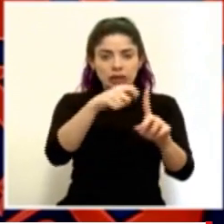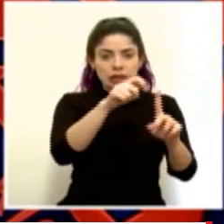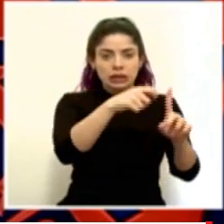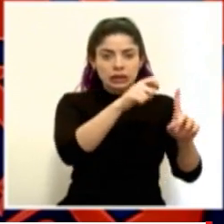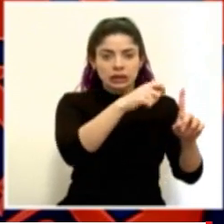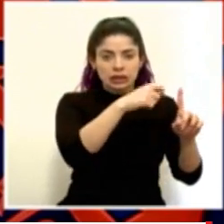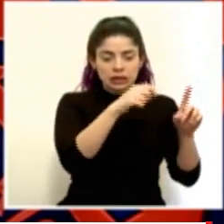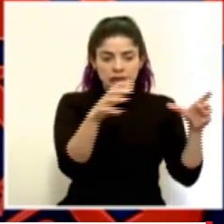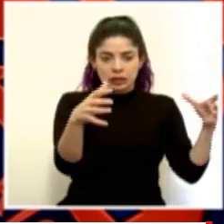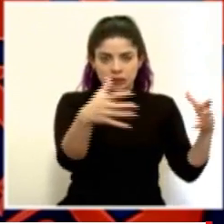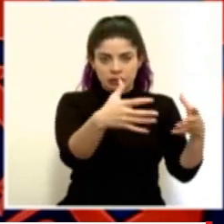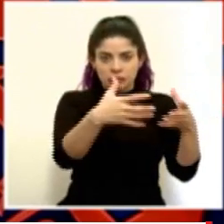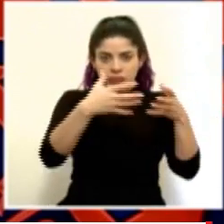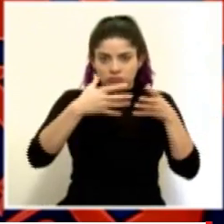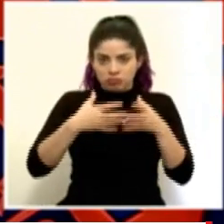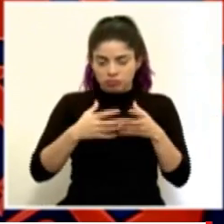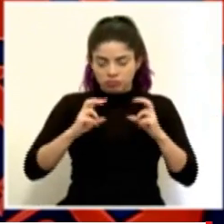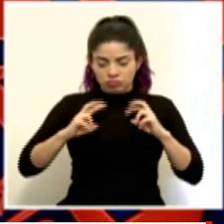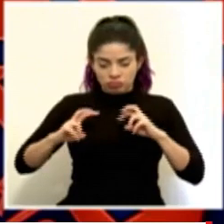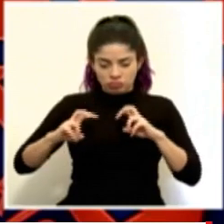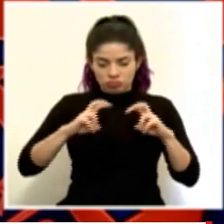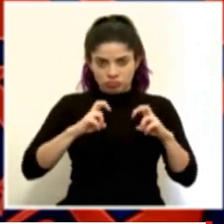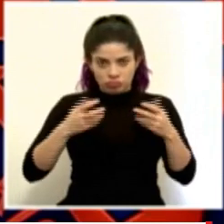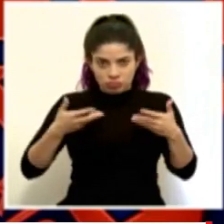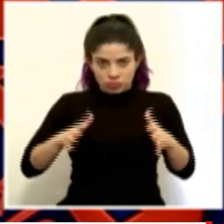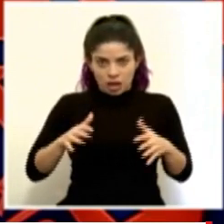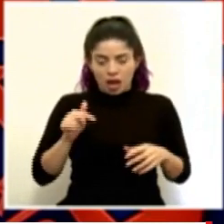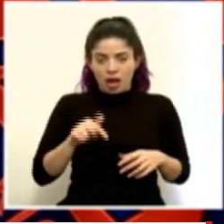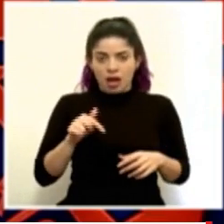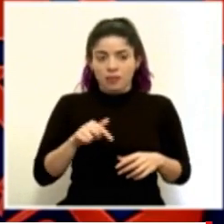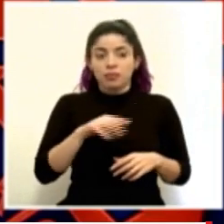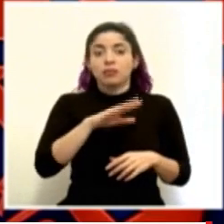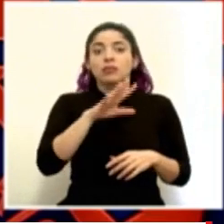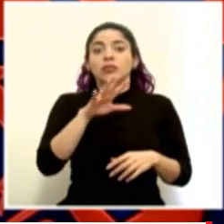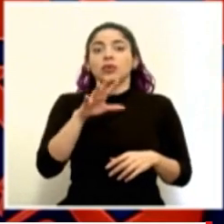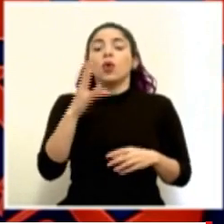tomadas y analizadas de las